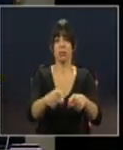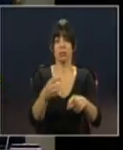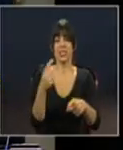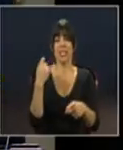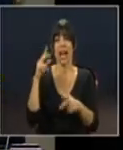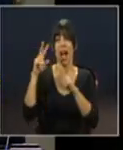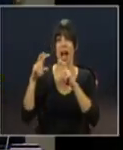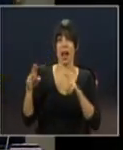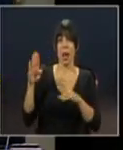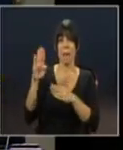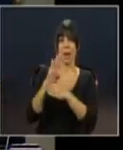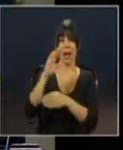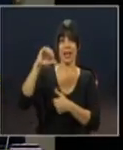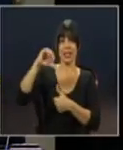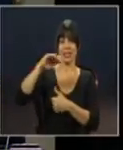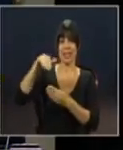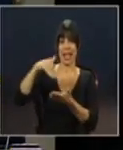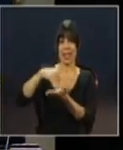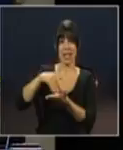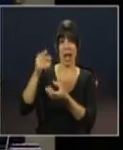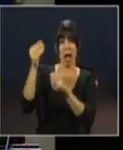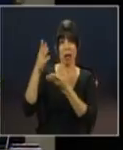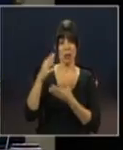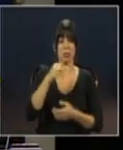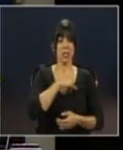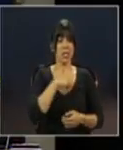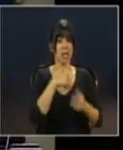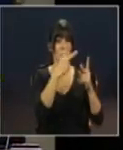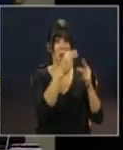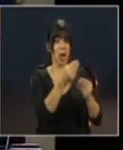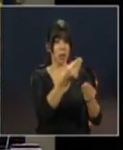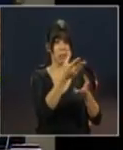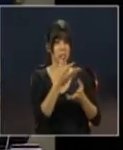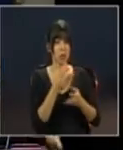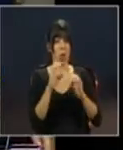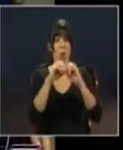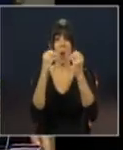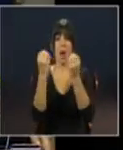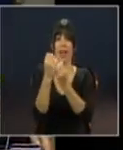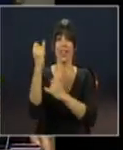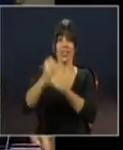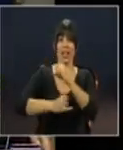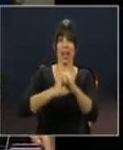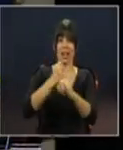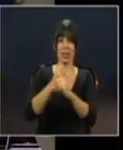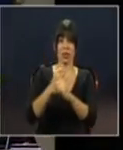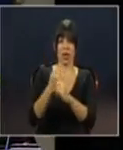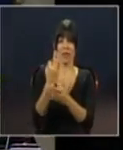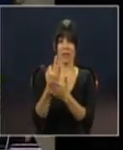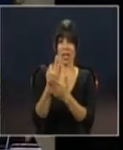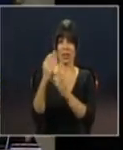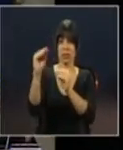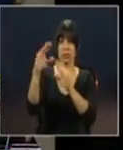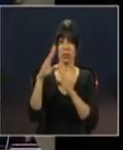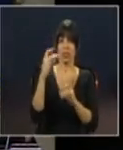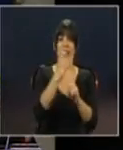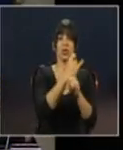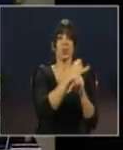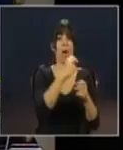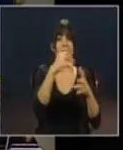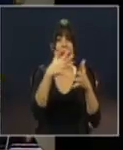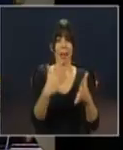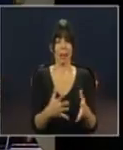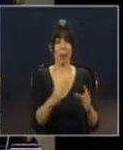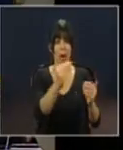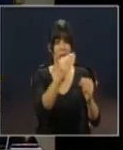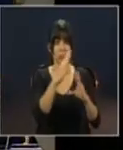los analistas del Banco Central, del Ministerio de Hacienda, de los organismos financieros internacionales y de las entidades académicas.